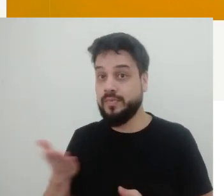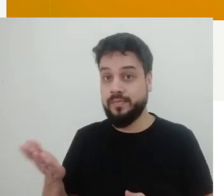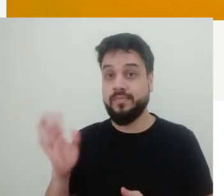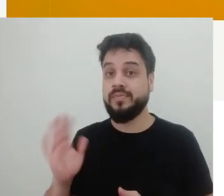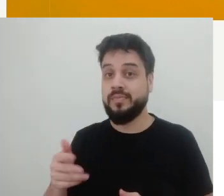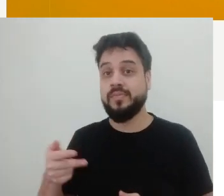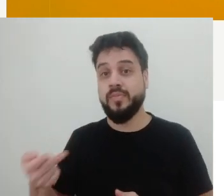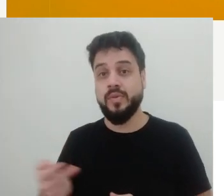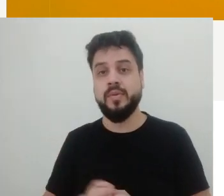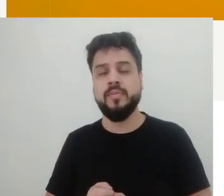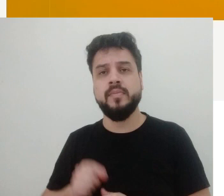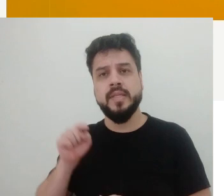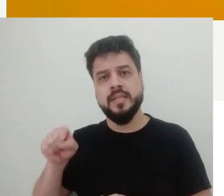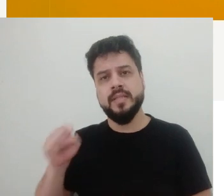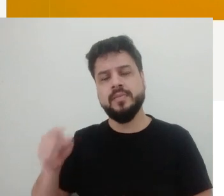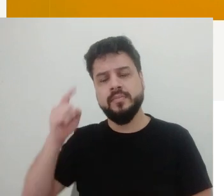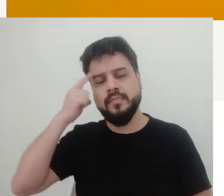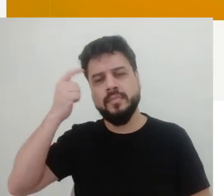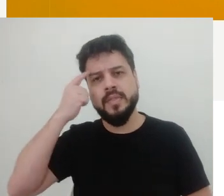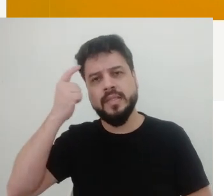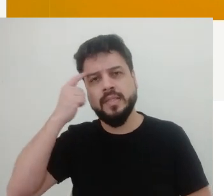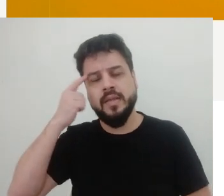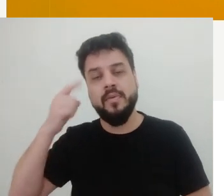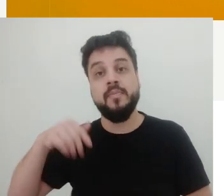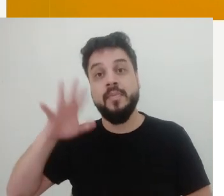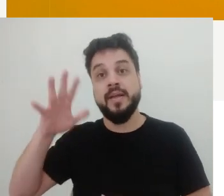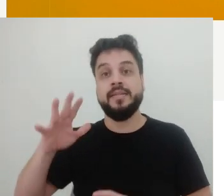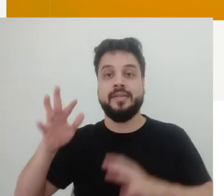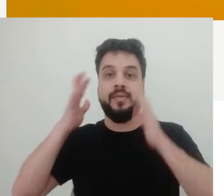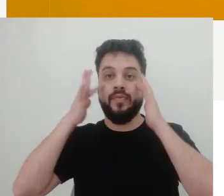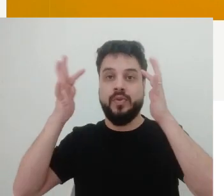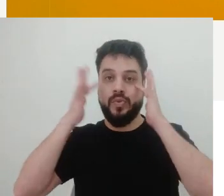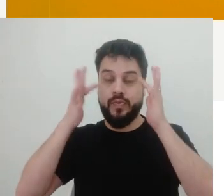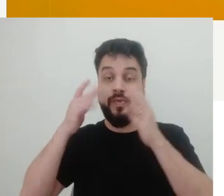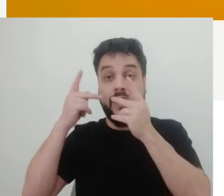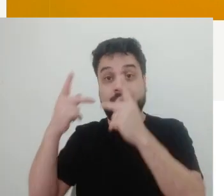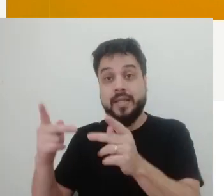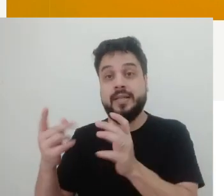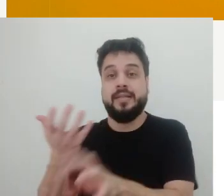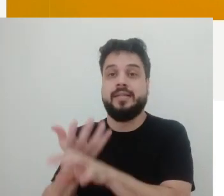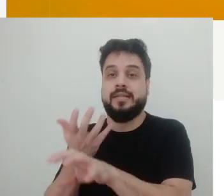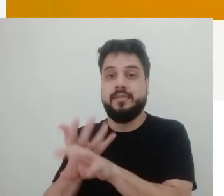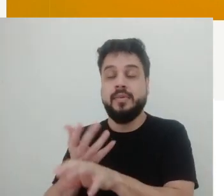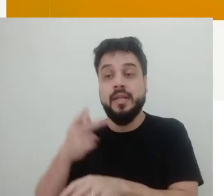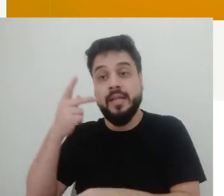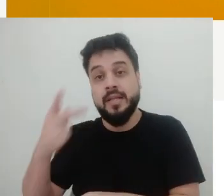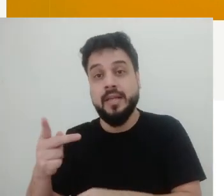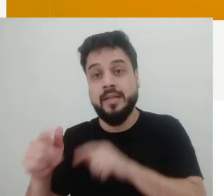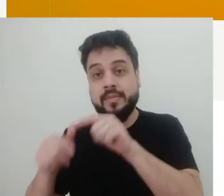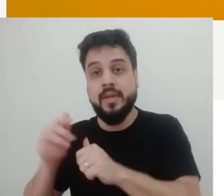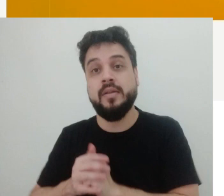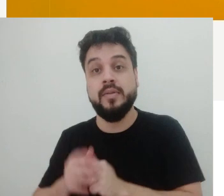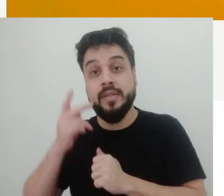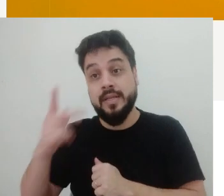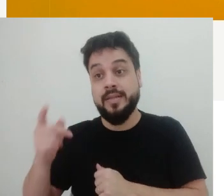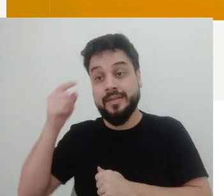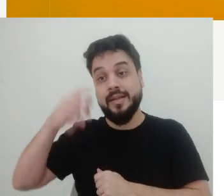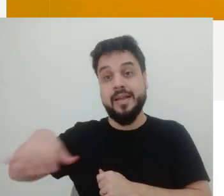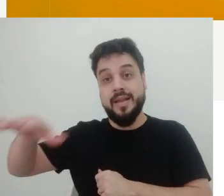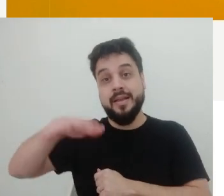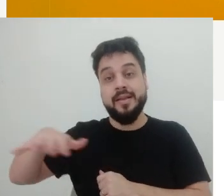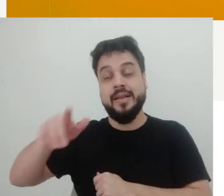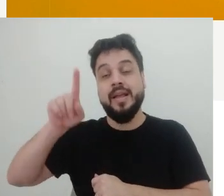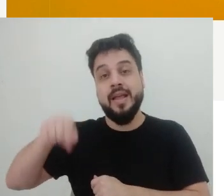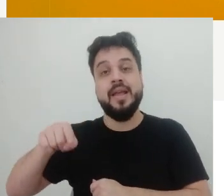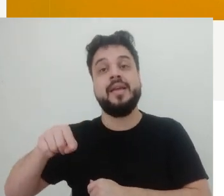además estudiaban el pensamiento, la filosofía latinoamericana. Y así comencé yo también, siendo,